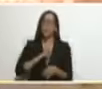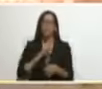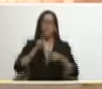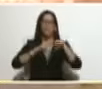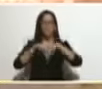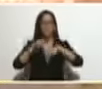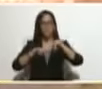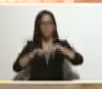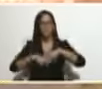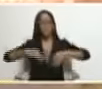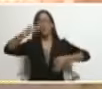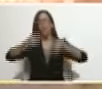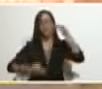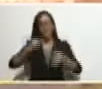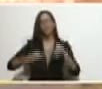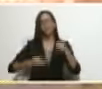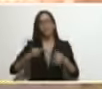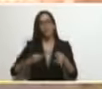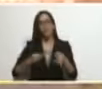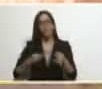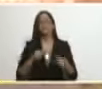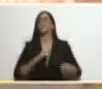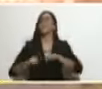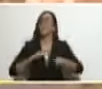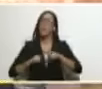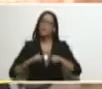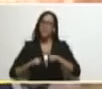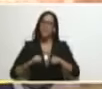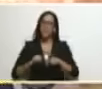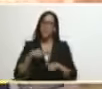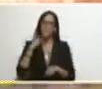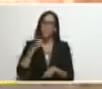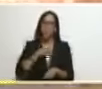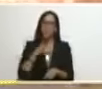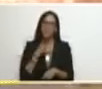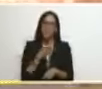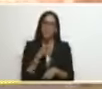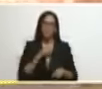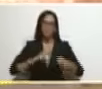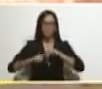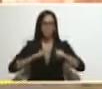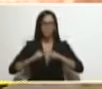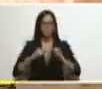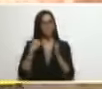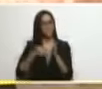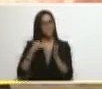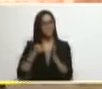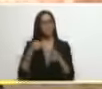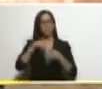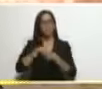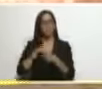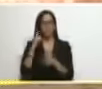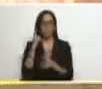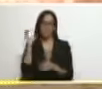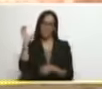estructura jurídica del movimiento político, del movimiento institucional interno de un